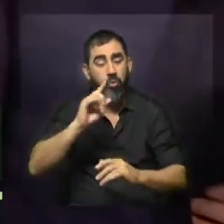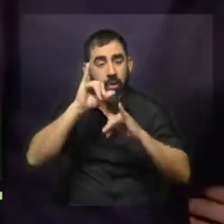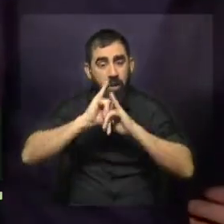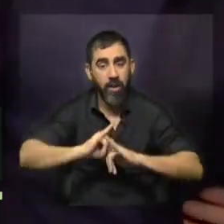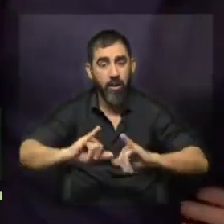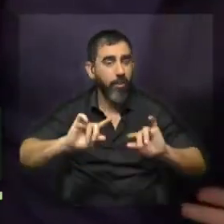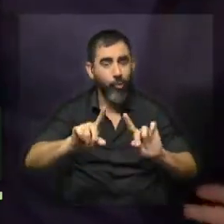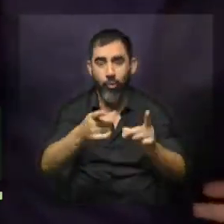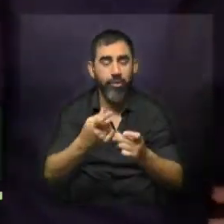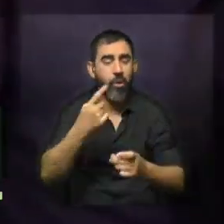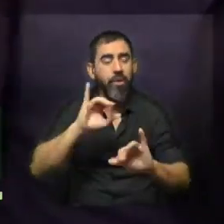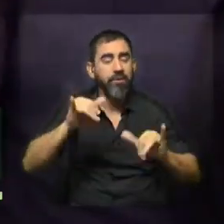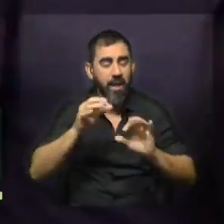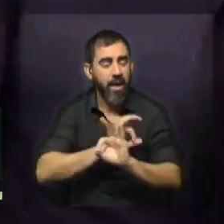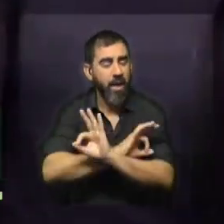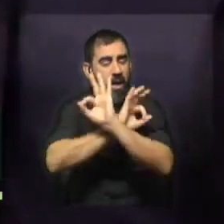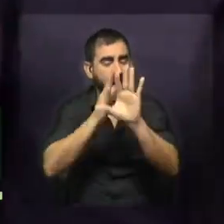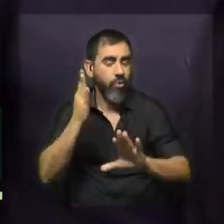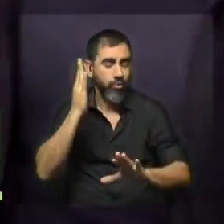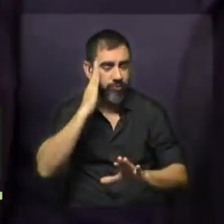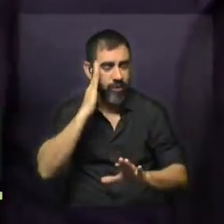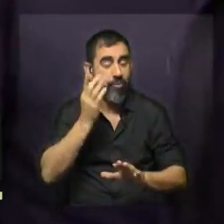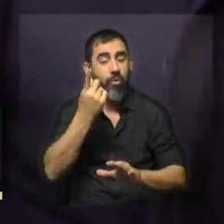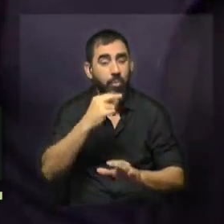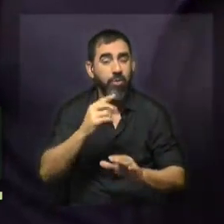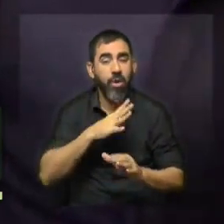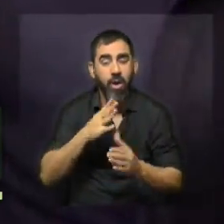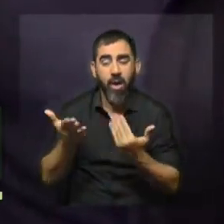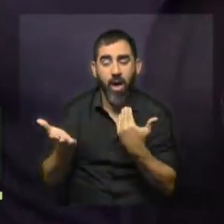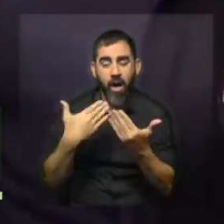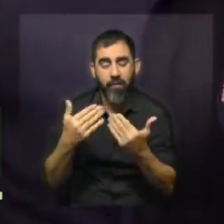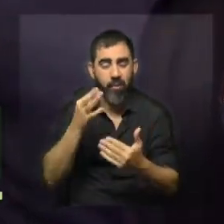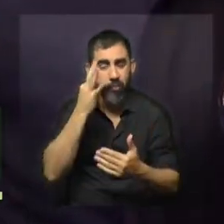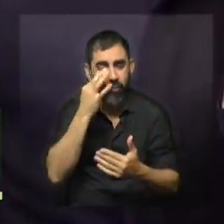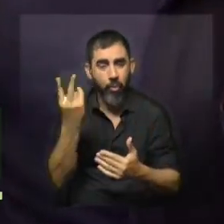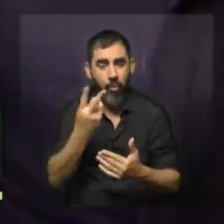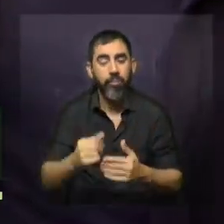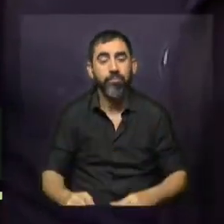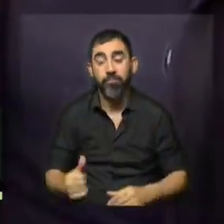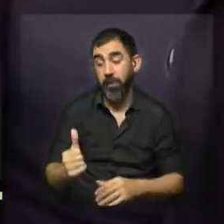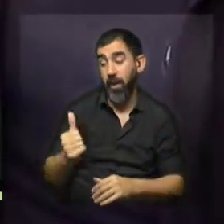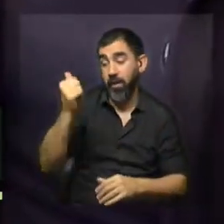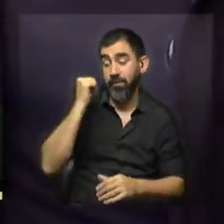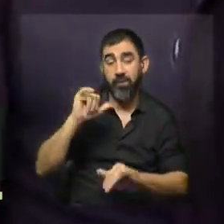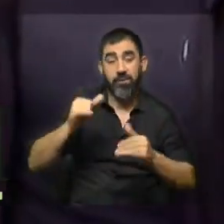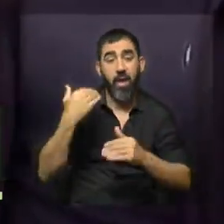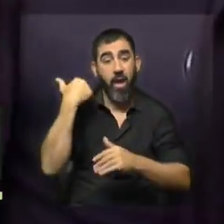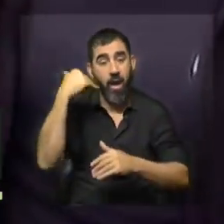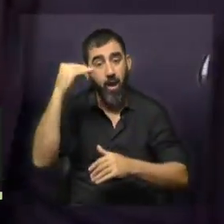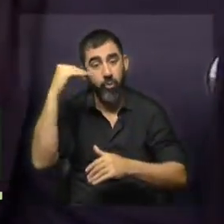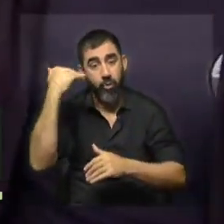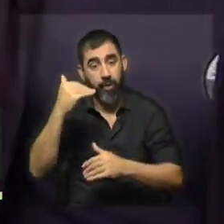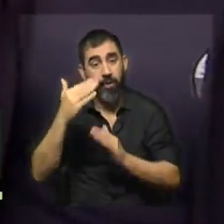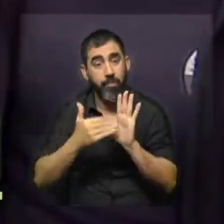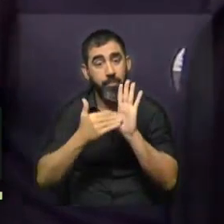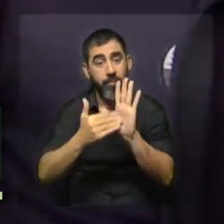no la precisaban conocer, tienen muy claro el tema y por eso también queríamos acercarles su testimonio. Ustedes ven, a mis espaldas ya están las autoridades en la